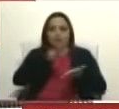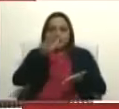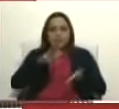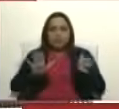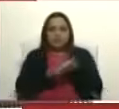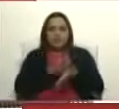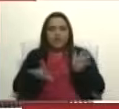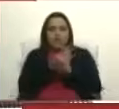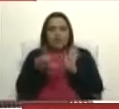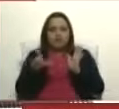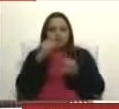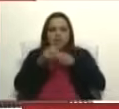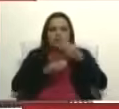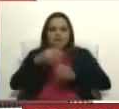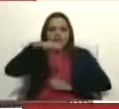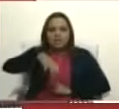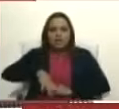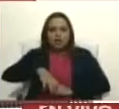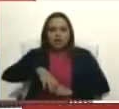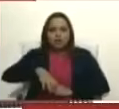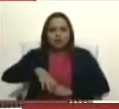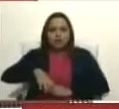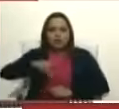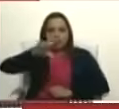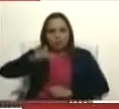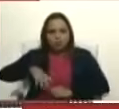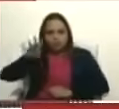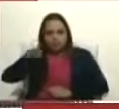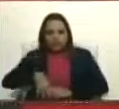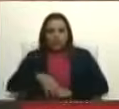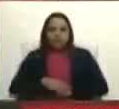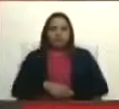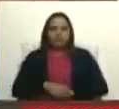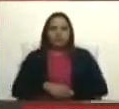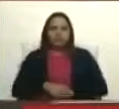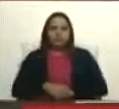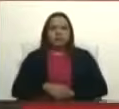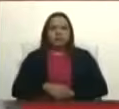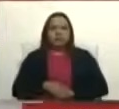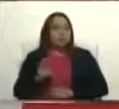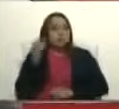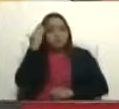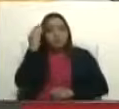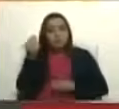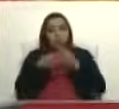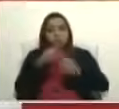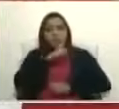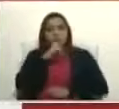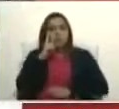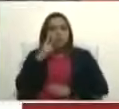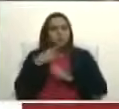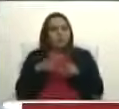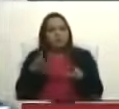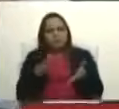ley para la creación del Estado Guayana Esequiba. No sé cuál será el nombre, pero la cosa va por